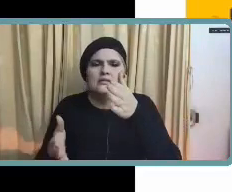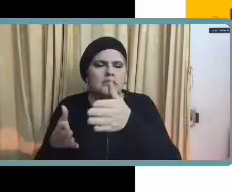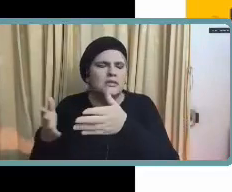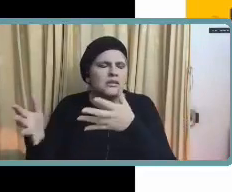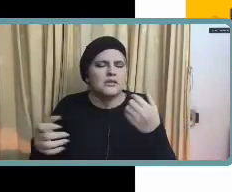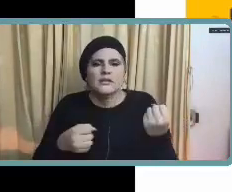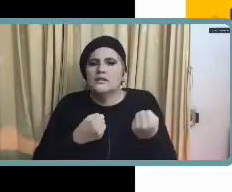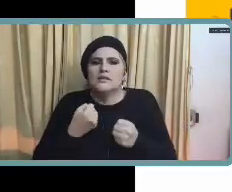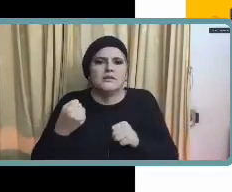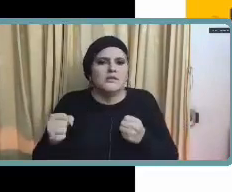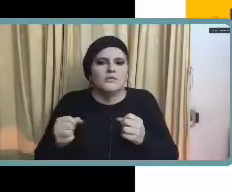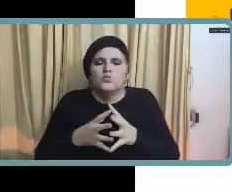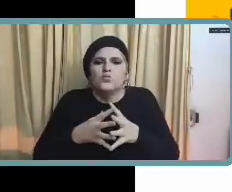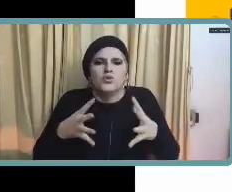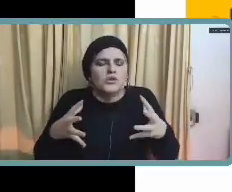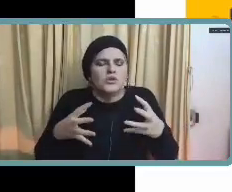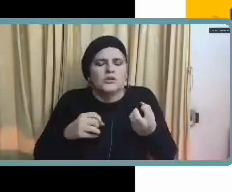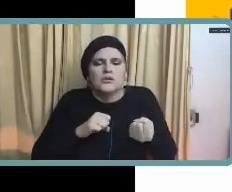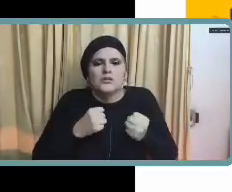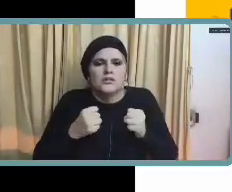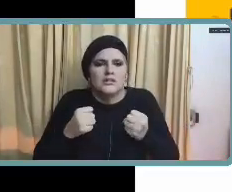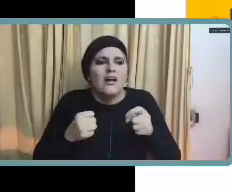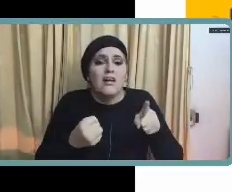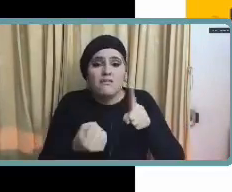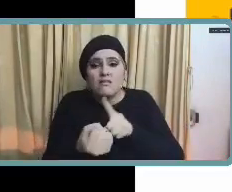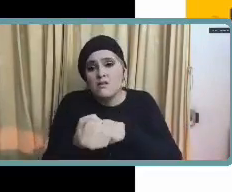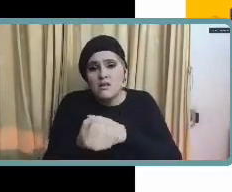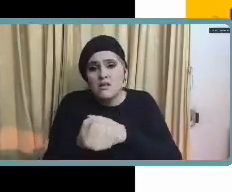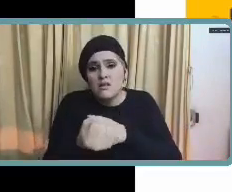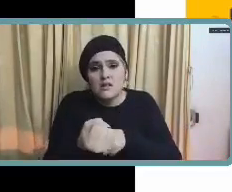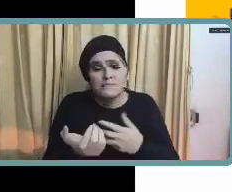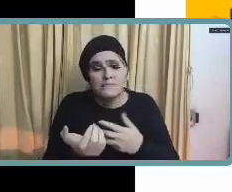demasiado estrés en la familia. De tal manera que